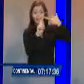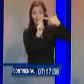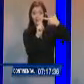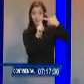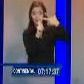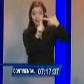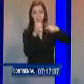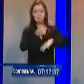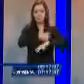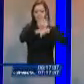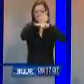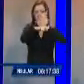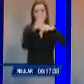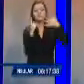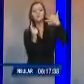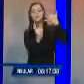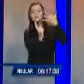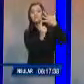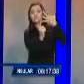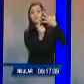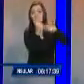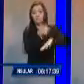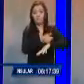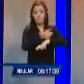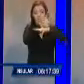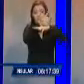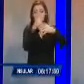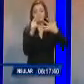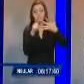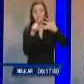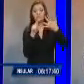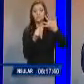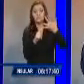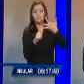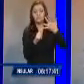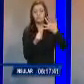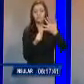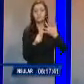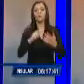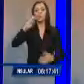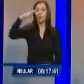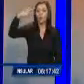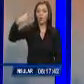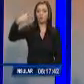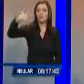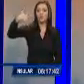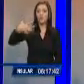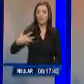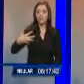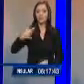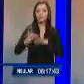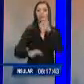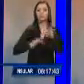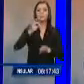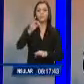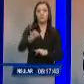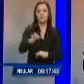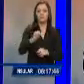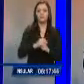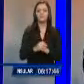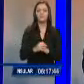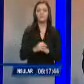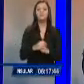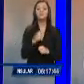consejero principal, el quinto consejero principal y la cuarta y quinta consejera suplentes. ¿Qué significa eso? Que